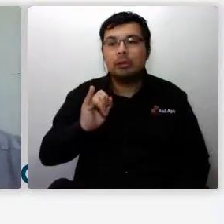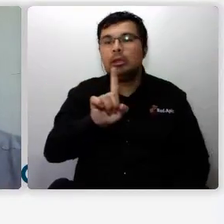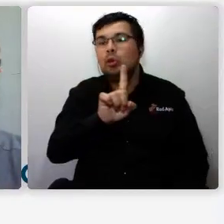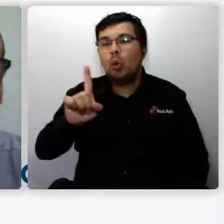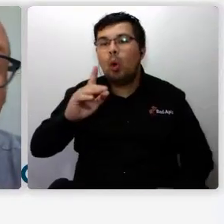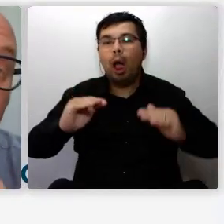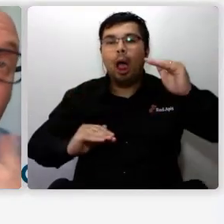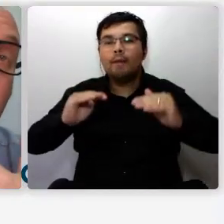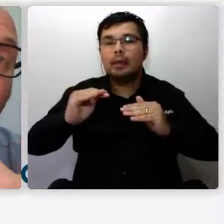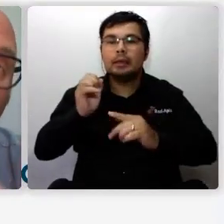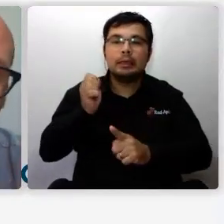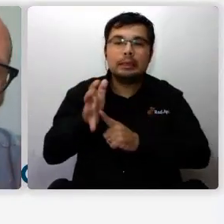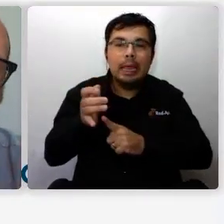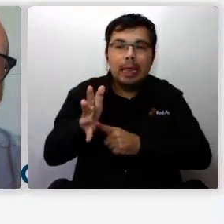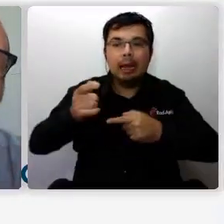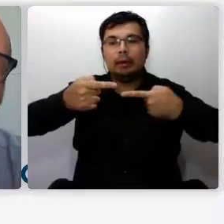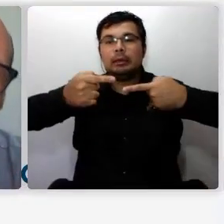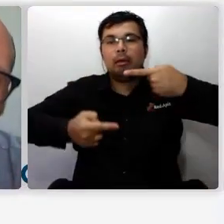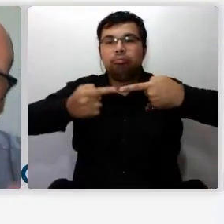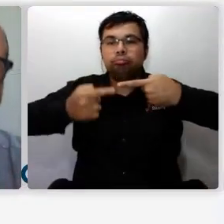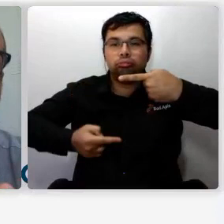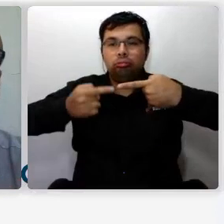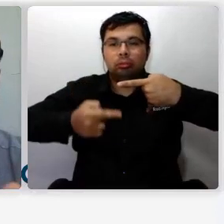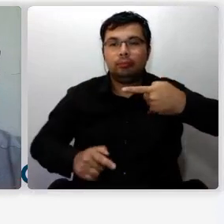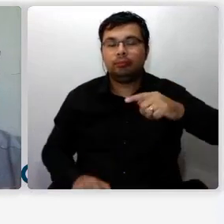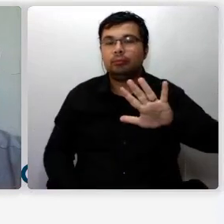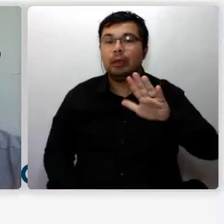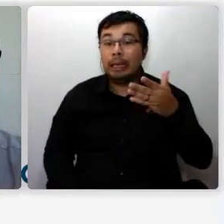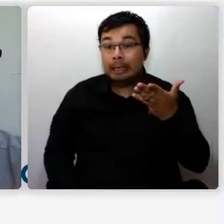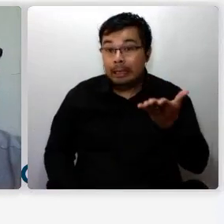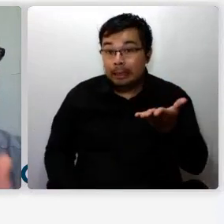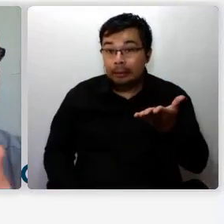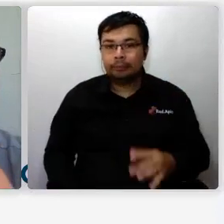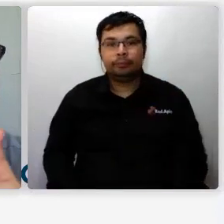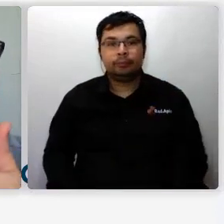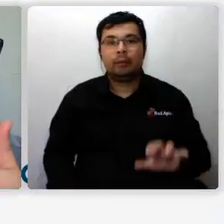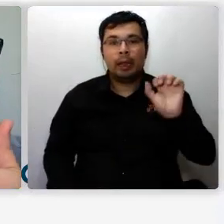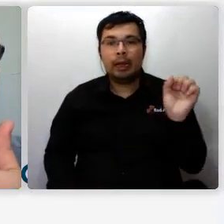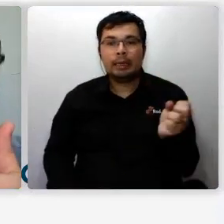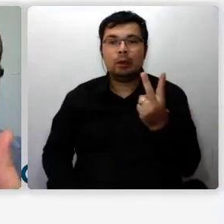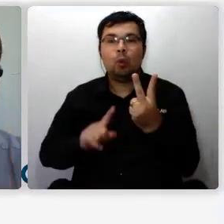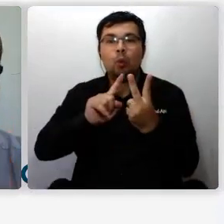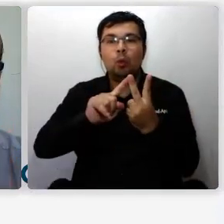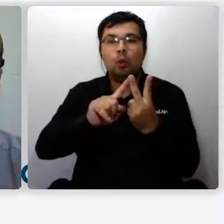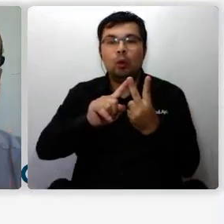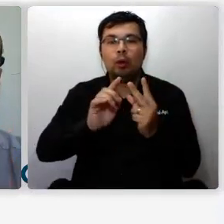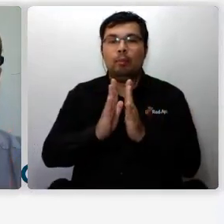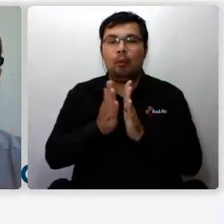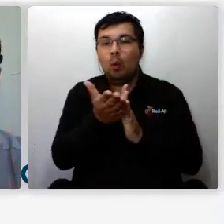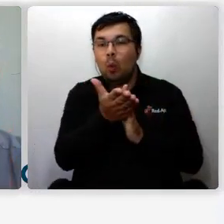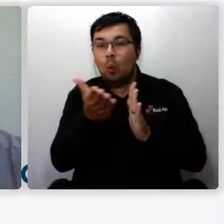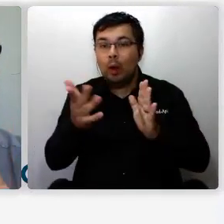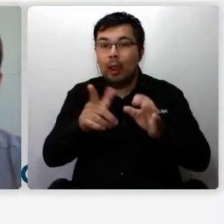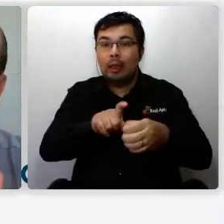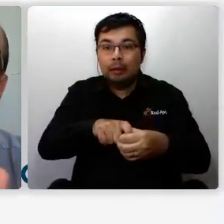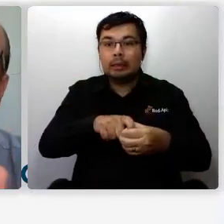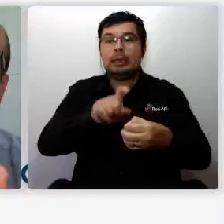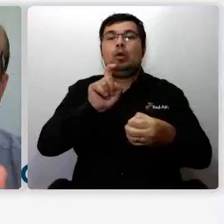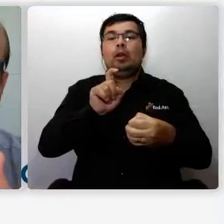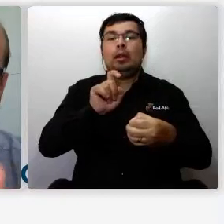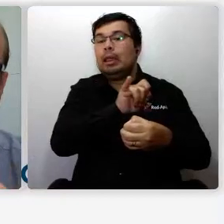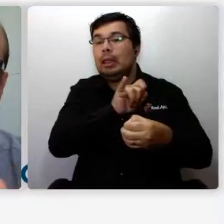simplemente dejan de ver. Si eso les ocurre, la segunda recomendación que les entregamos es que se desconecten de la sesión y se